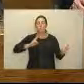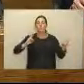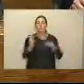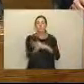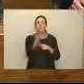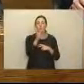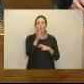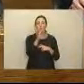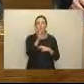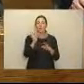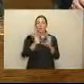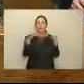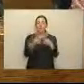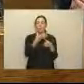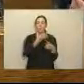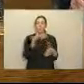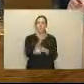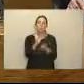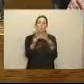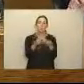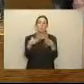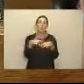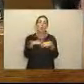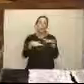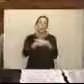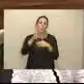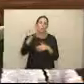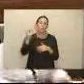Tiene la palabra el portavoz del Grupo Mixto.